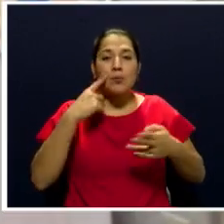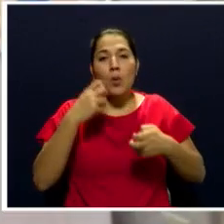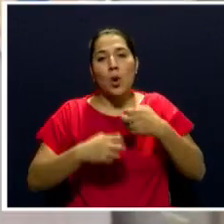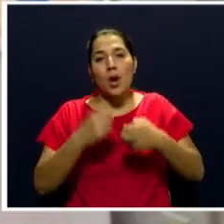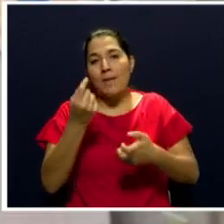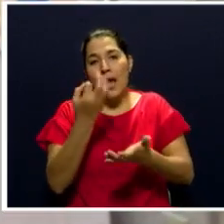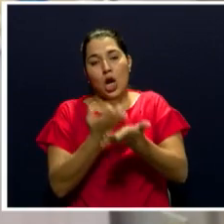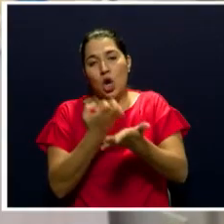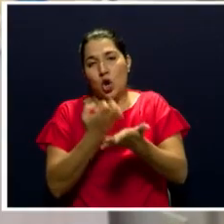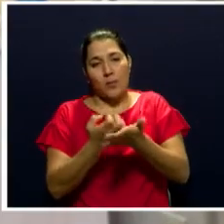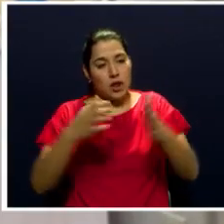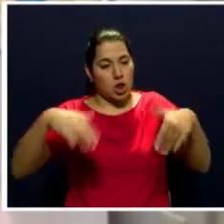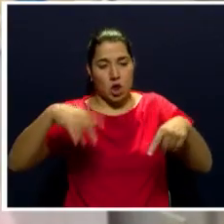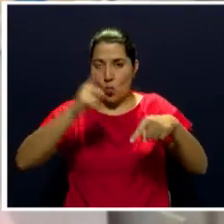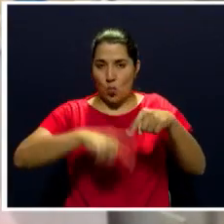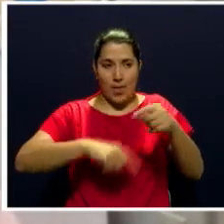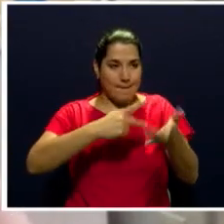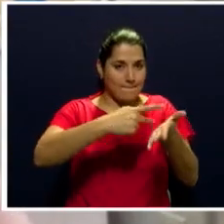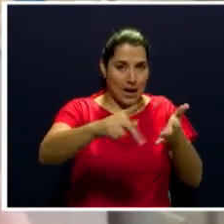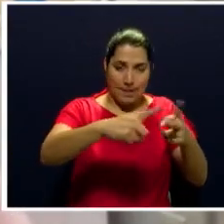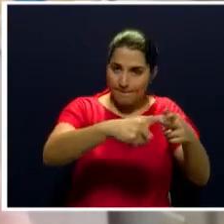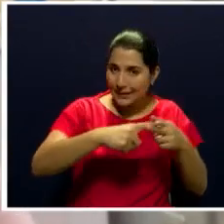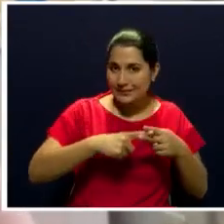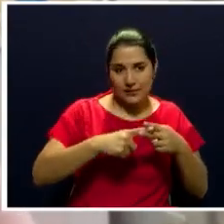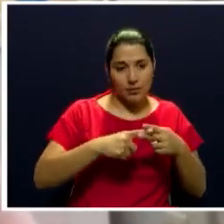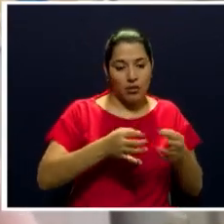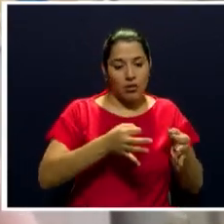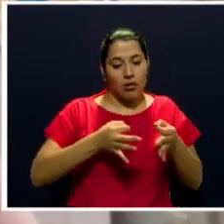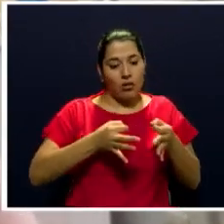bajo la ley 984 del Código Civil,